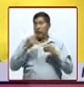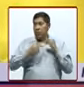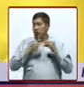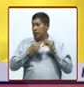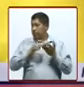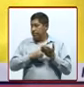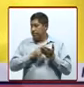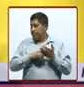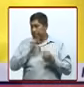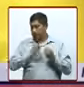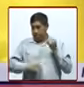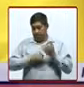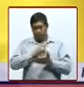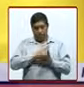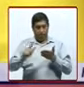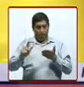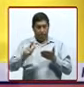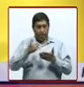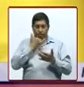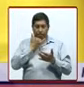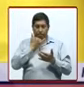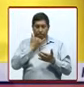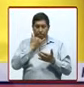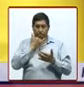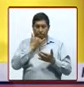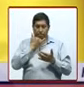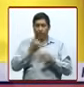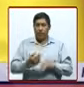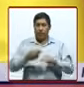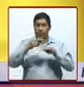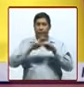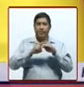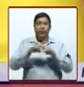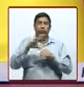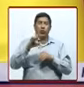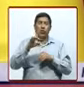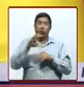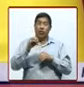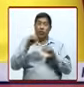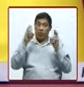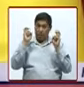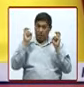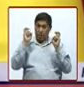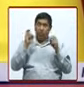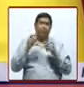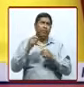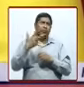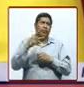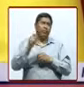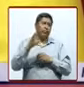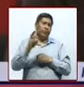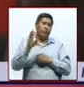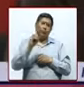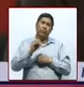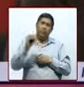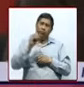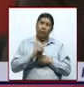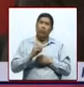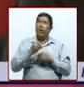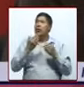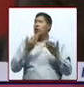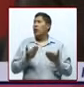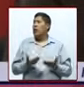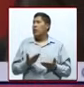la última semana epidemiológica se ha observado un incremento en 80 casos, que es un 3.6%. Ha